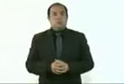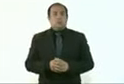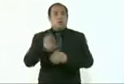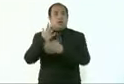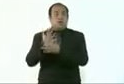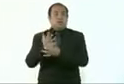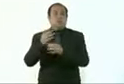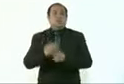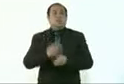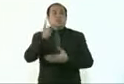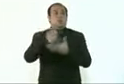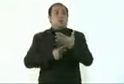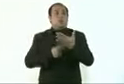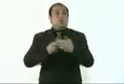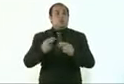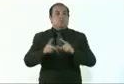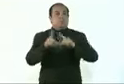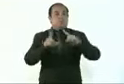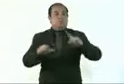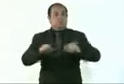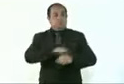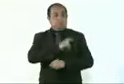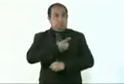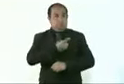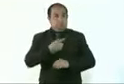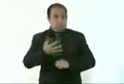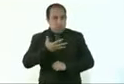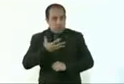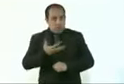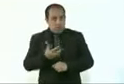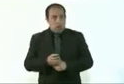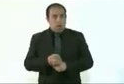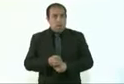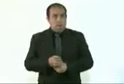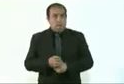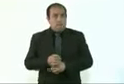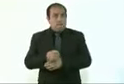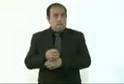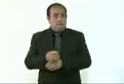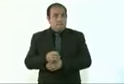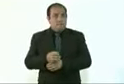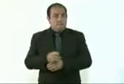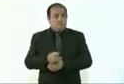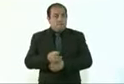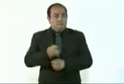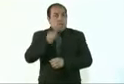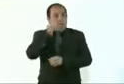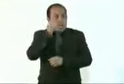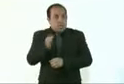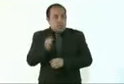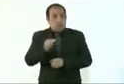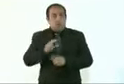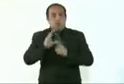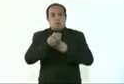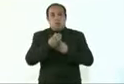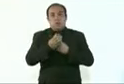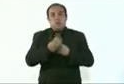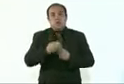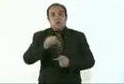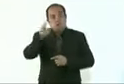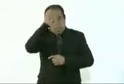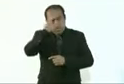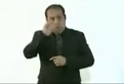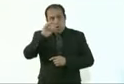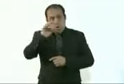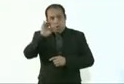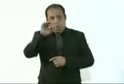el Programa Nacional de Salud y obviamente bajo las autorizaciones de el Comité Científico de la COFEPRIS, que sea, o